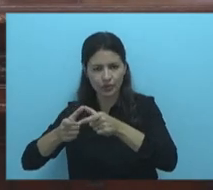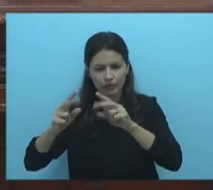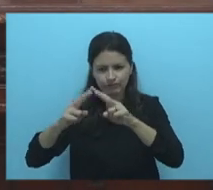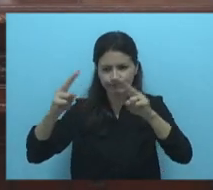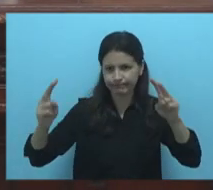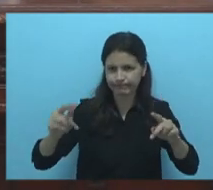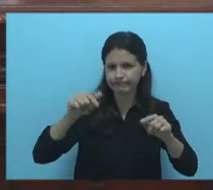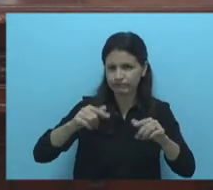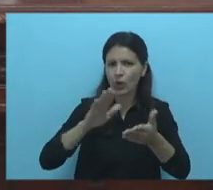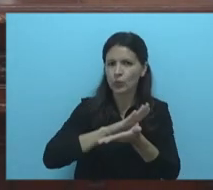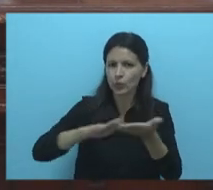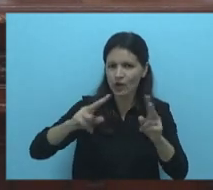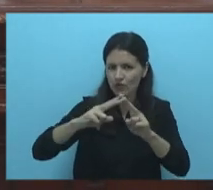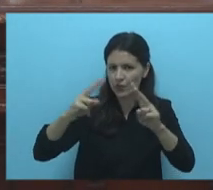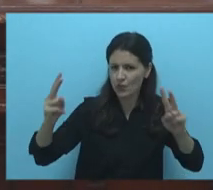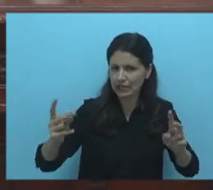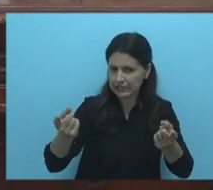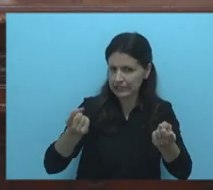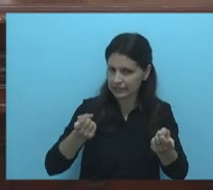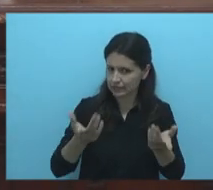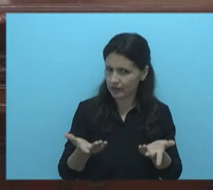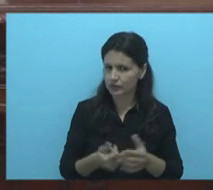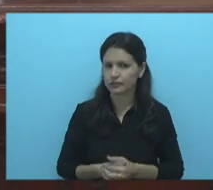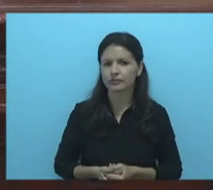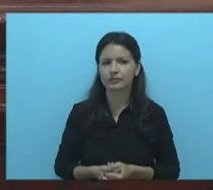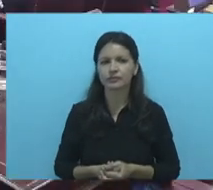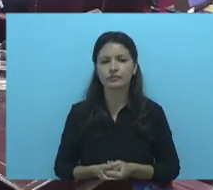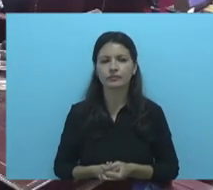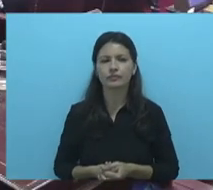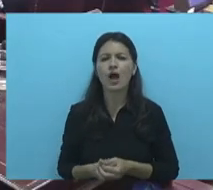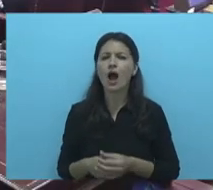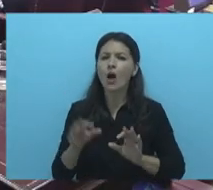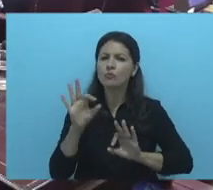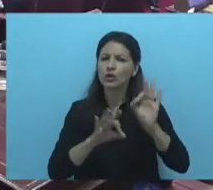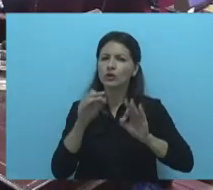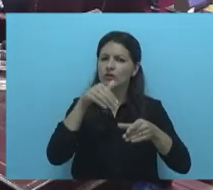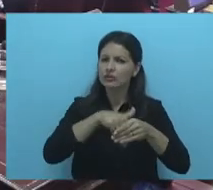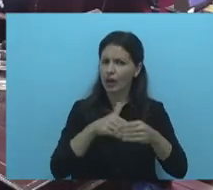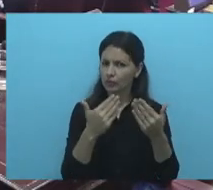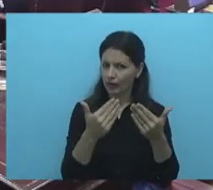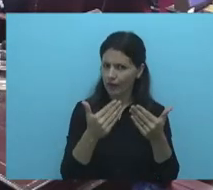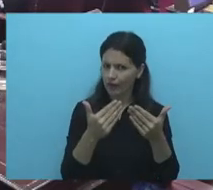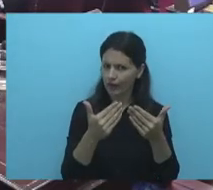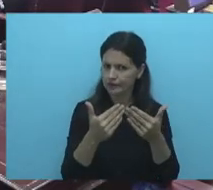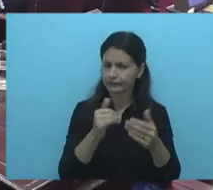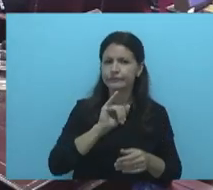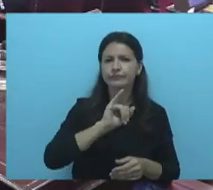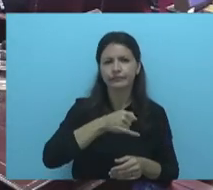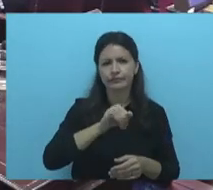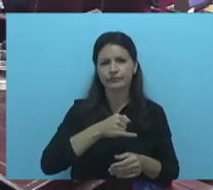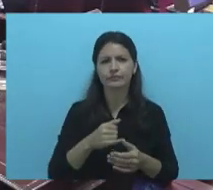Voy a poner a consideración el tratamiento sobre tablas del proyecto de comunicación. A votación,